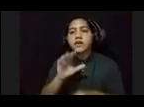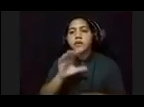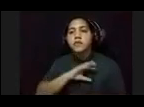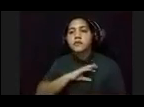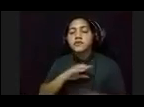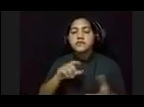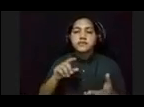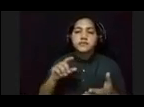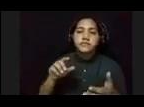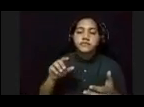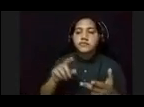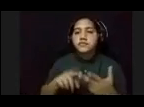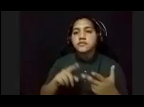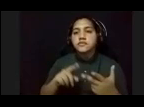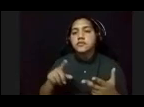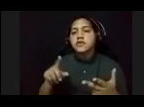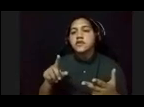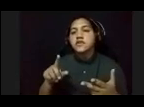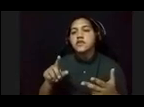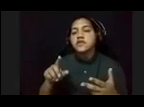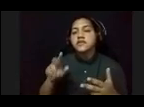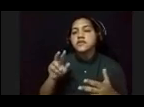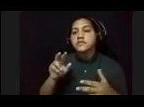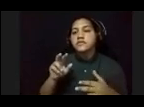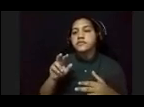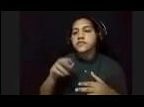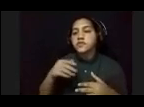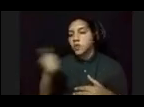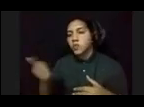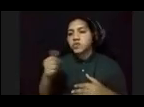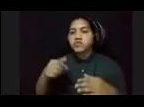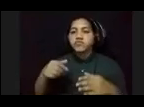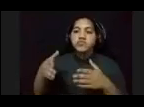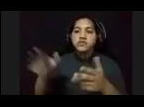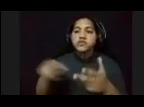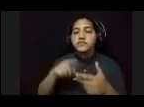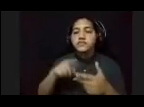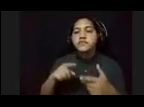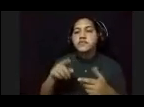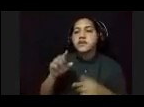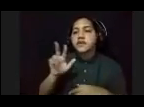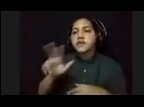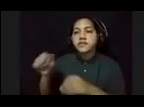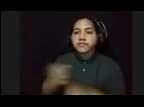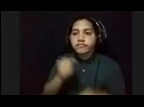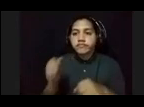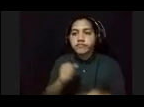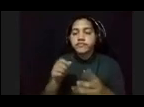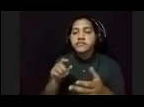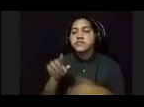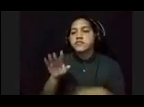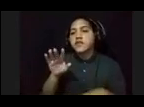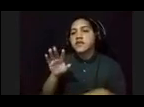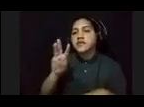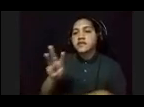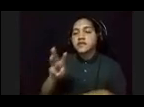ambulante, 3 barrenderos, 3 braceros, 6 carniceros, 8